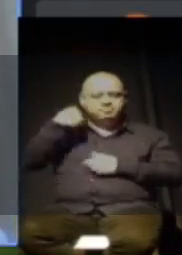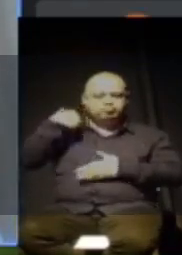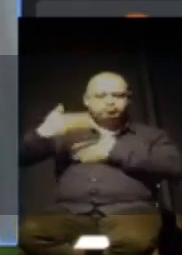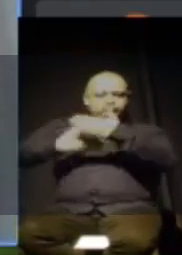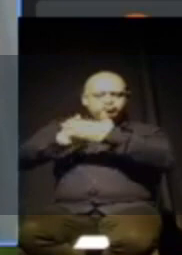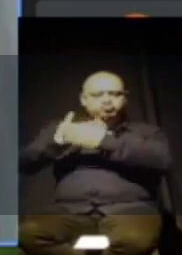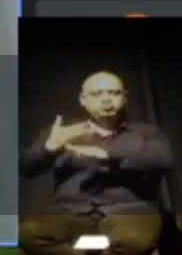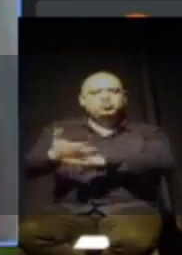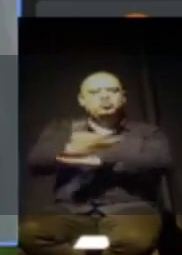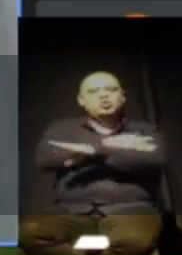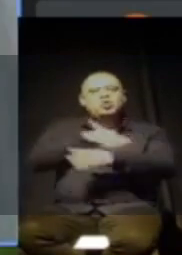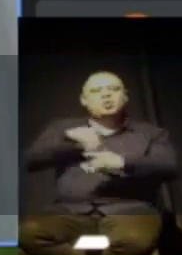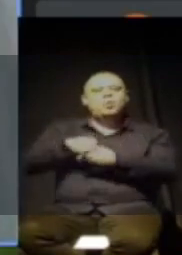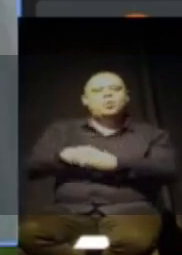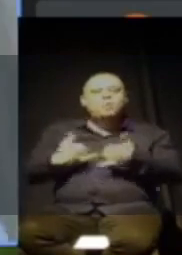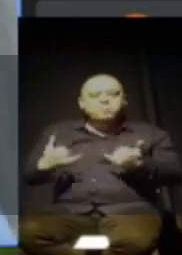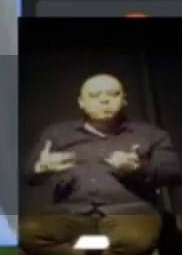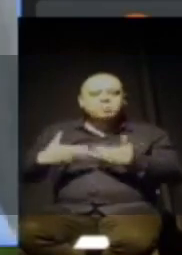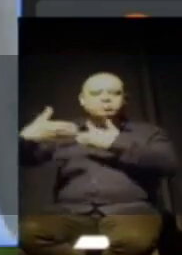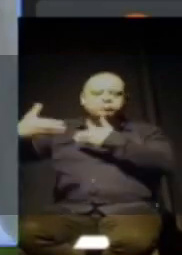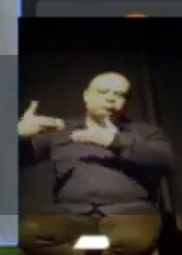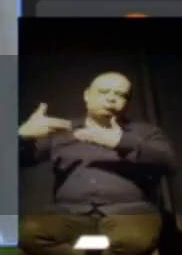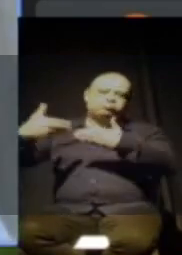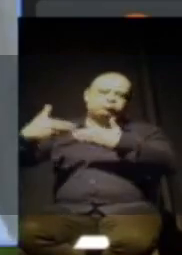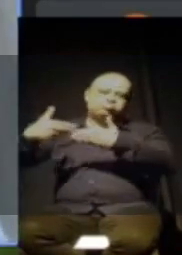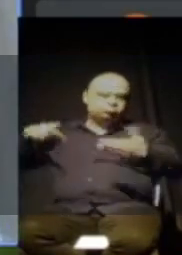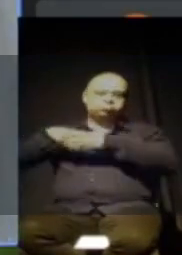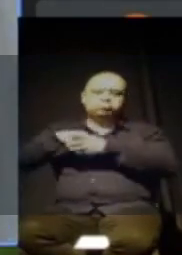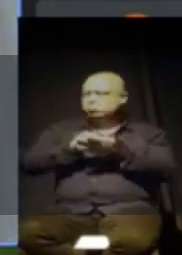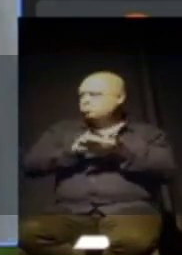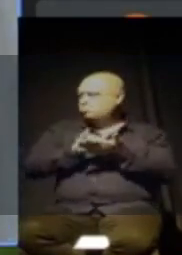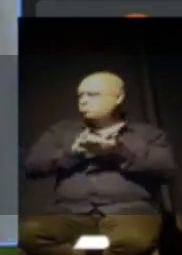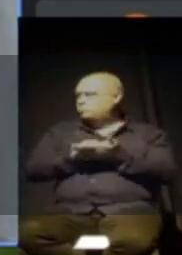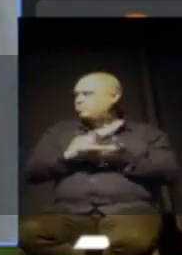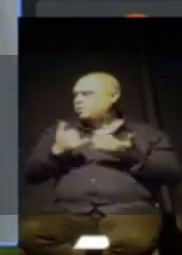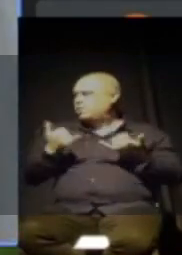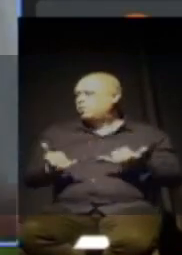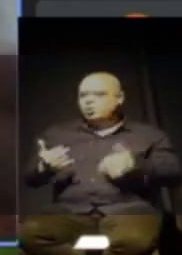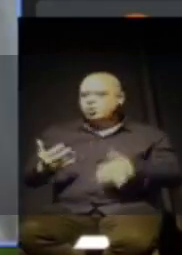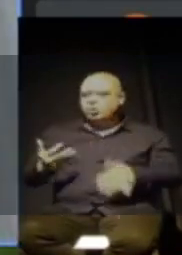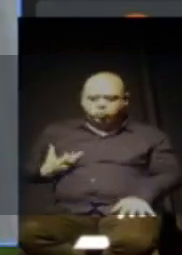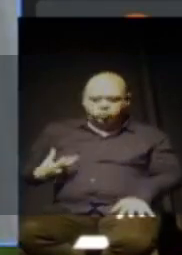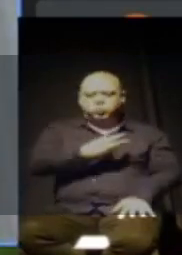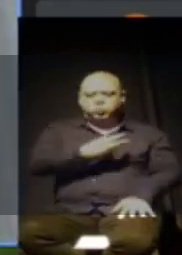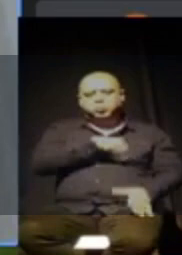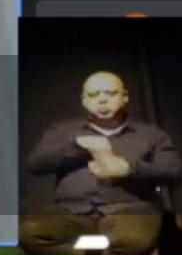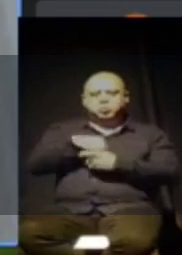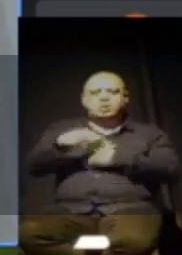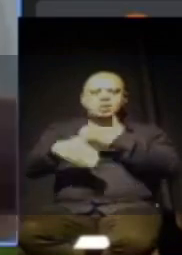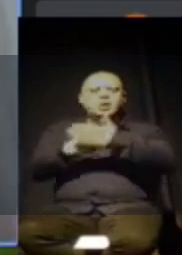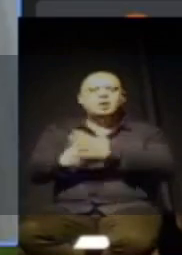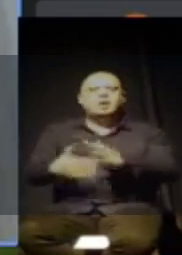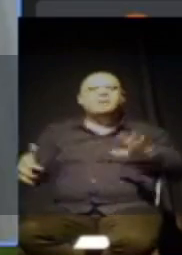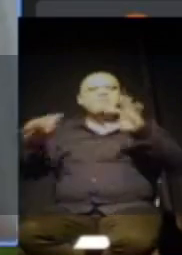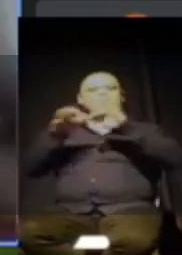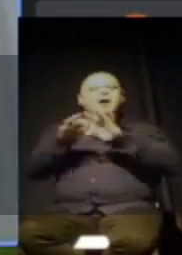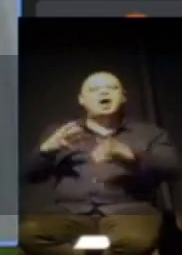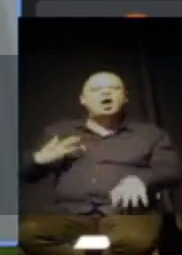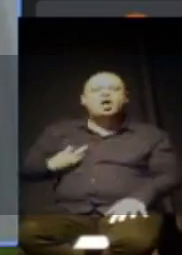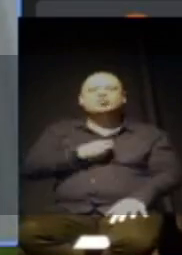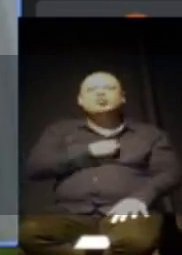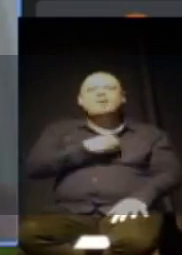no necesariamente en el presente o en el futuro. En este contexto caben las relaciones que establecemos